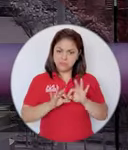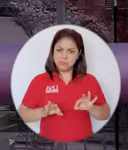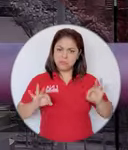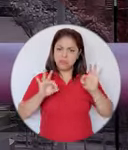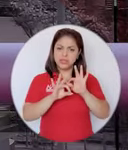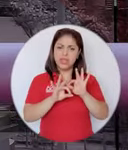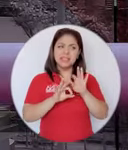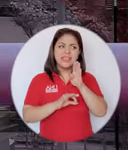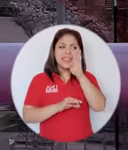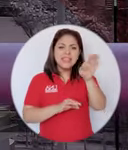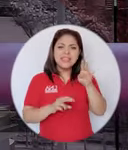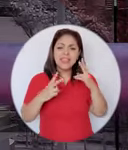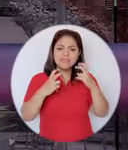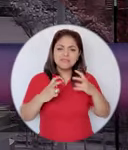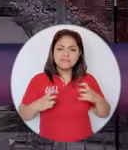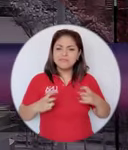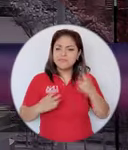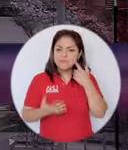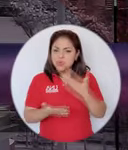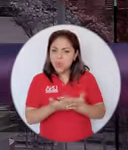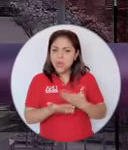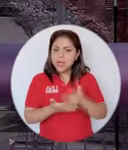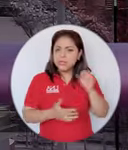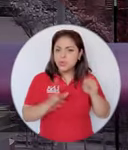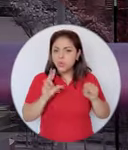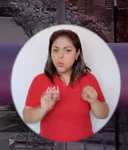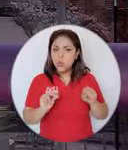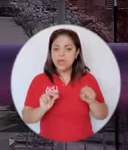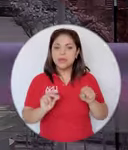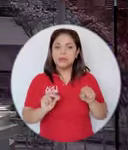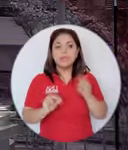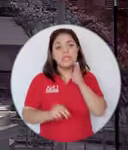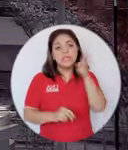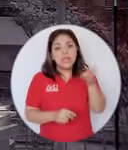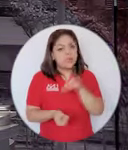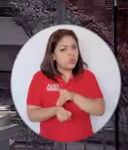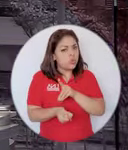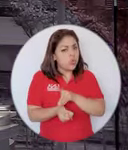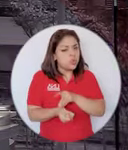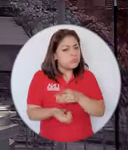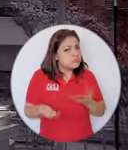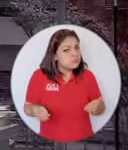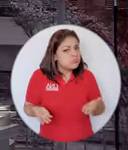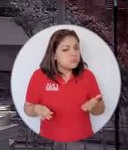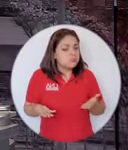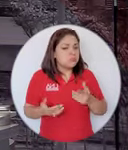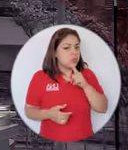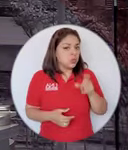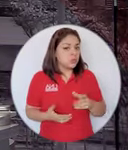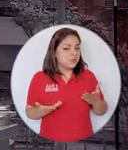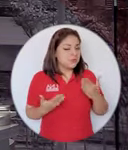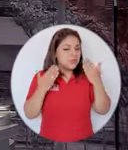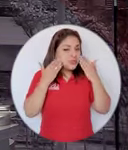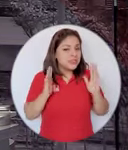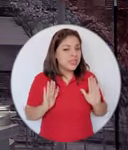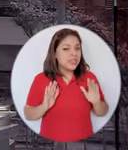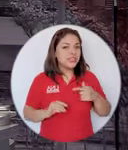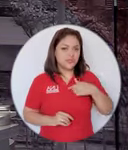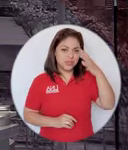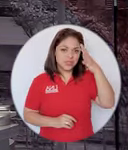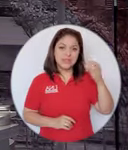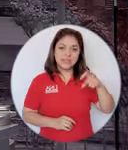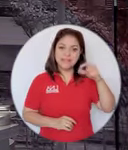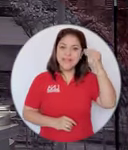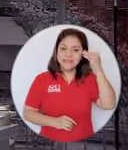sea, es importante que se cercioren de que fue así y pues se sometan al control médico que corresponda, que puede que no sea mayor cosa, pero, o sea, es